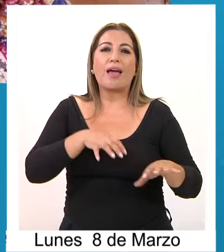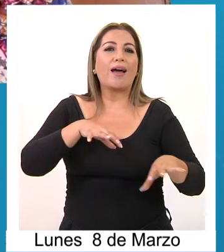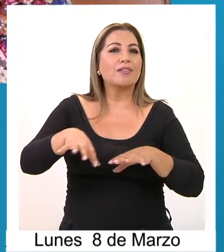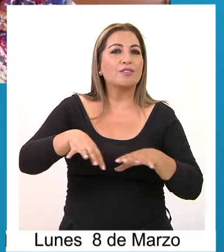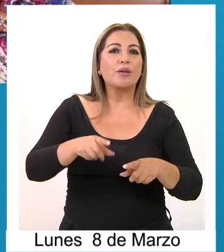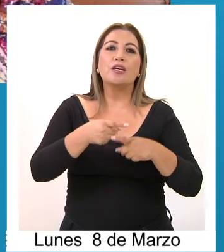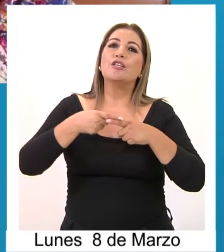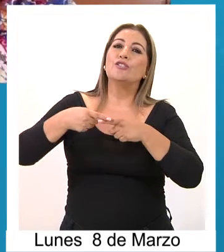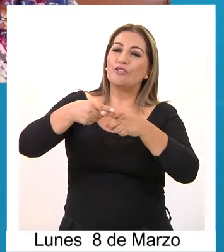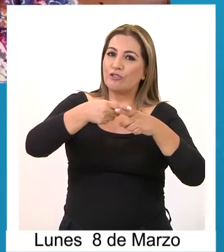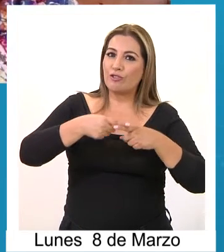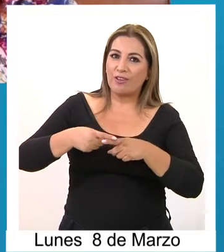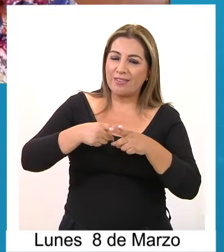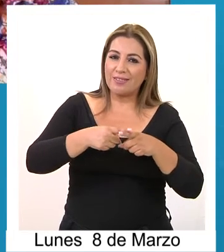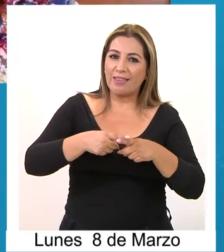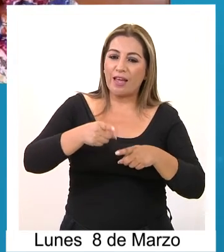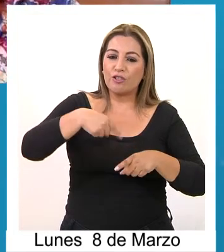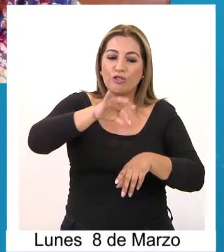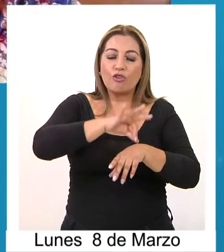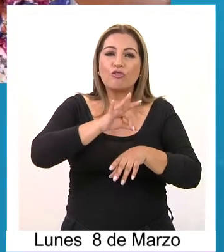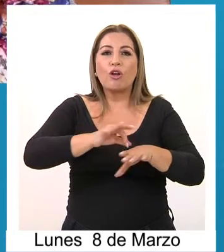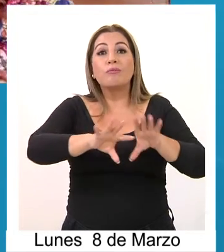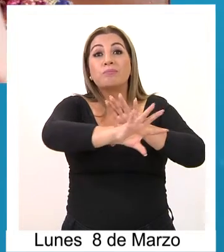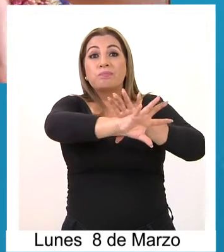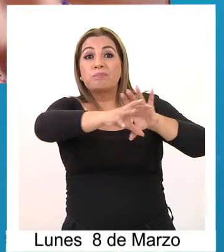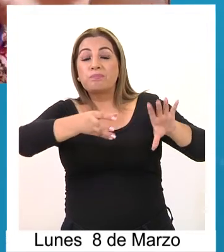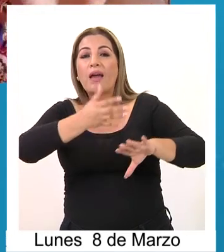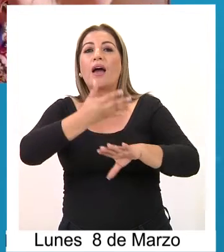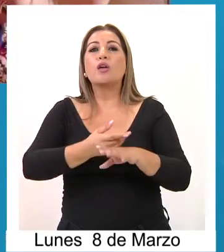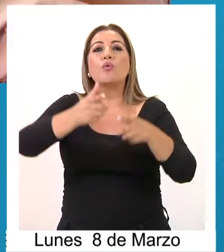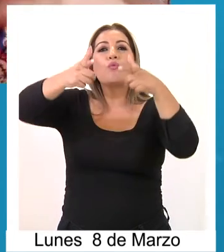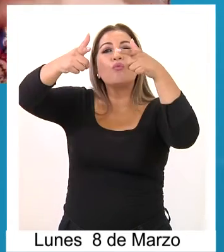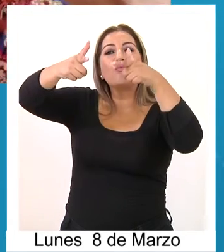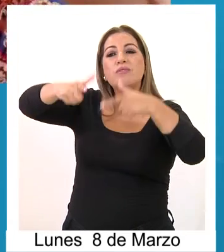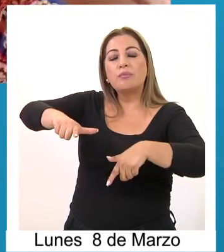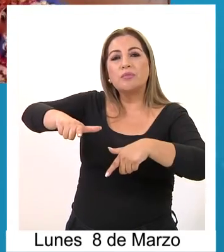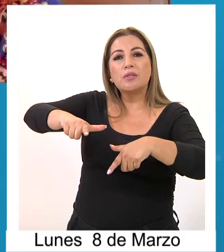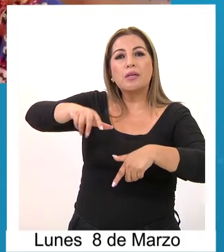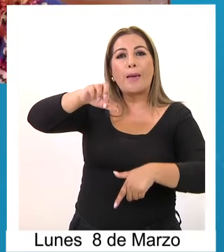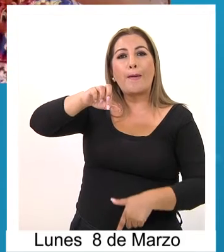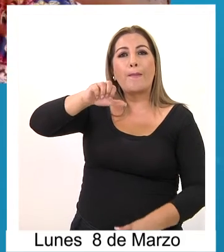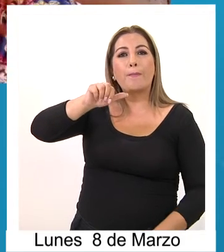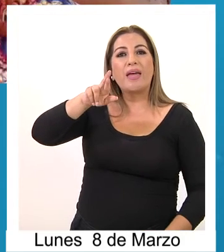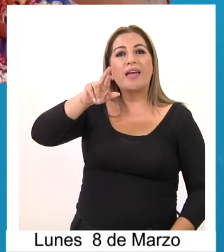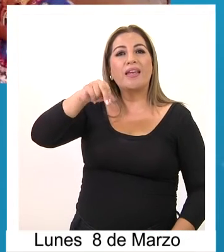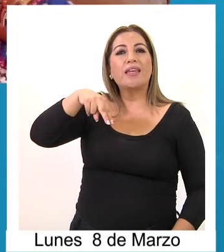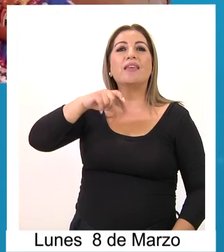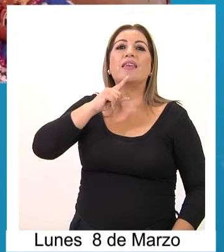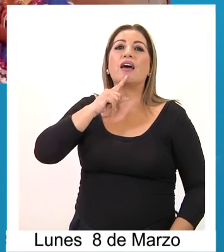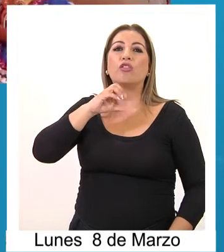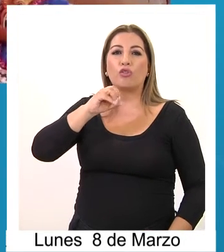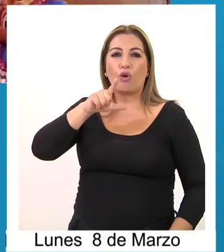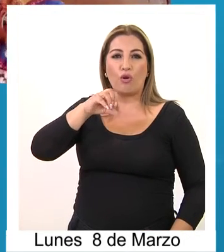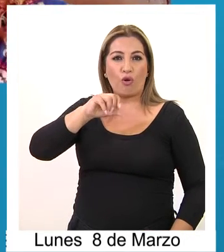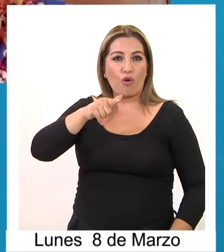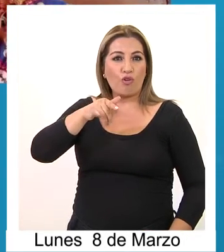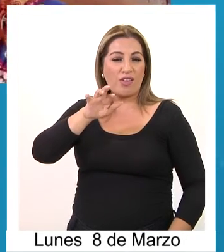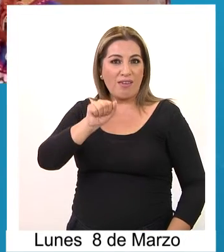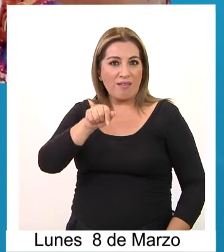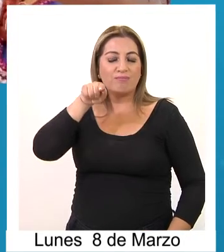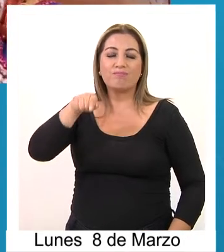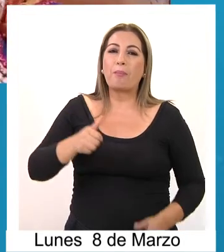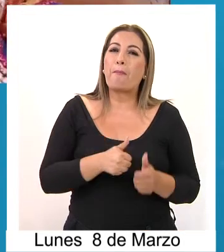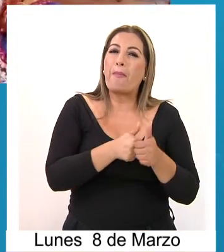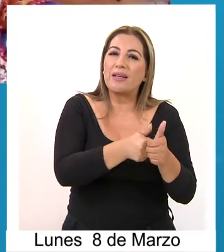que es la Sociedad Chilena de Obstetricia y Ginecología, que tiene además un departamento de perinatología, de salud materno-fetal, que es el más adecuado para asesorar